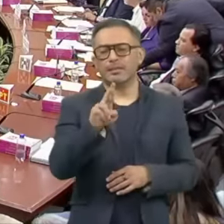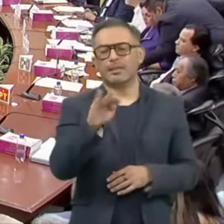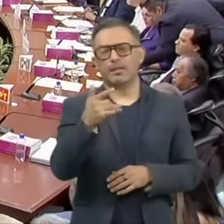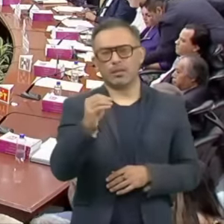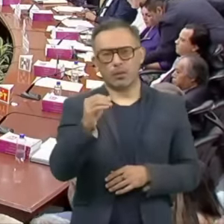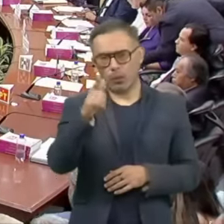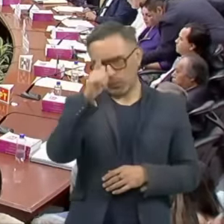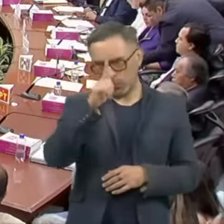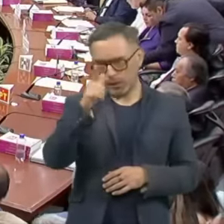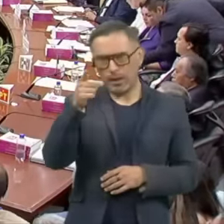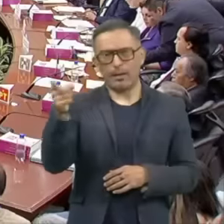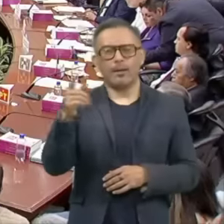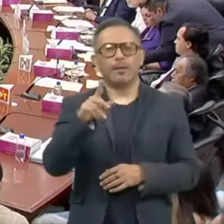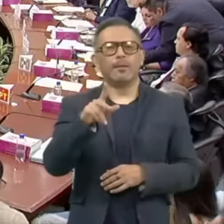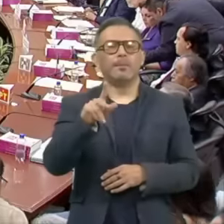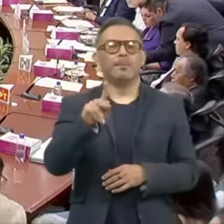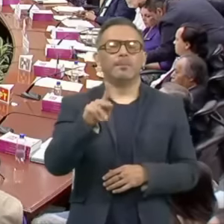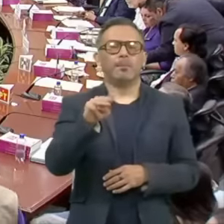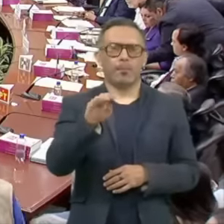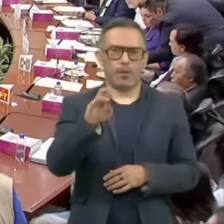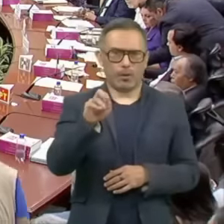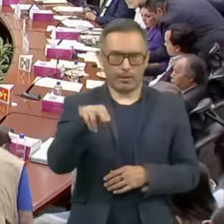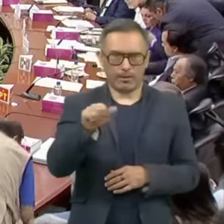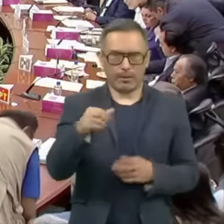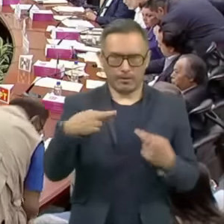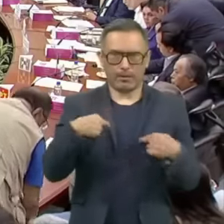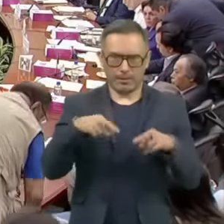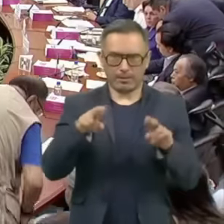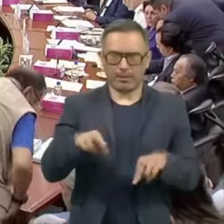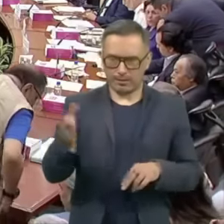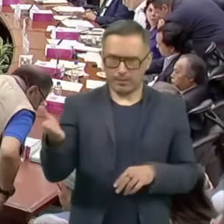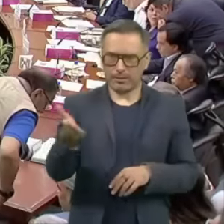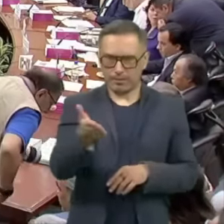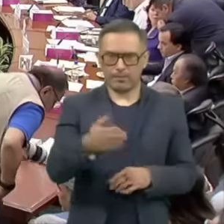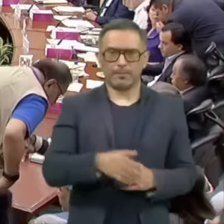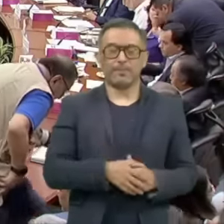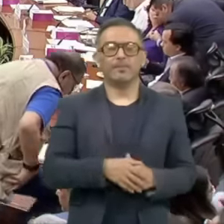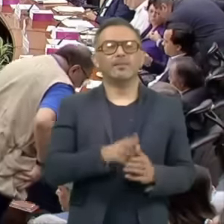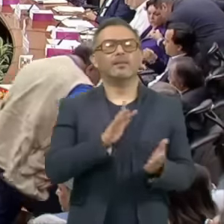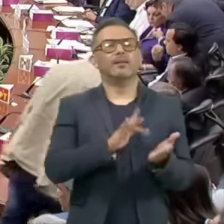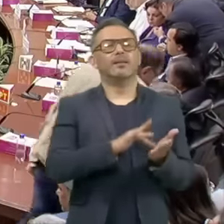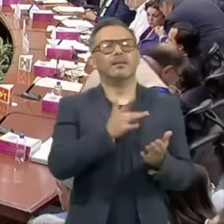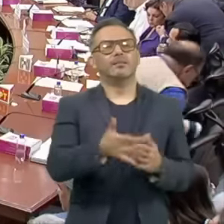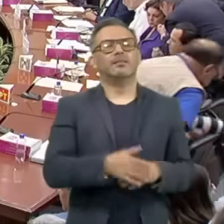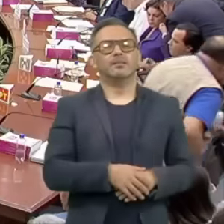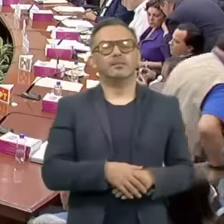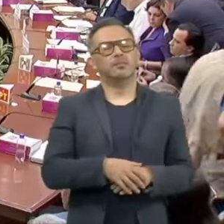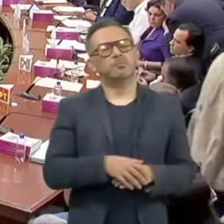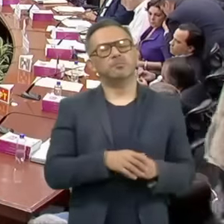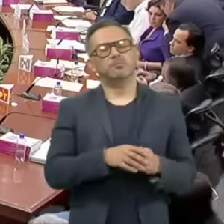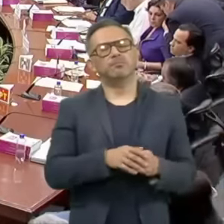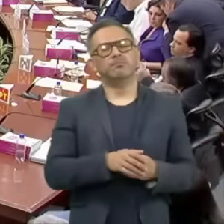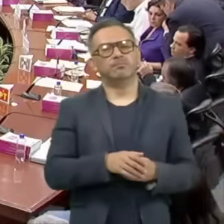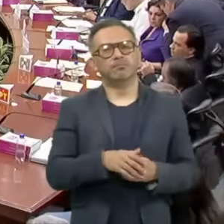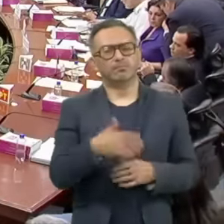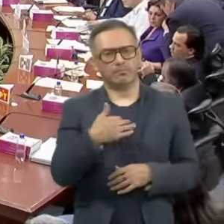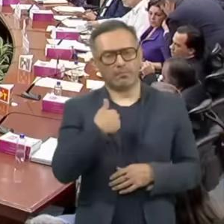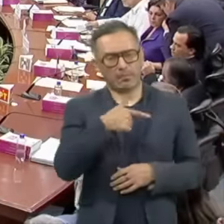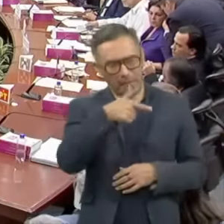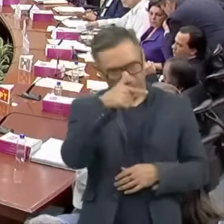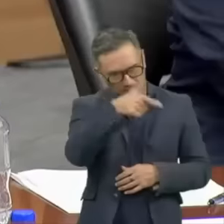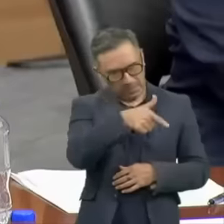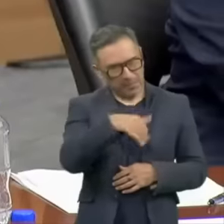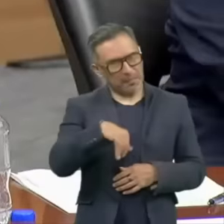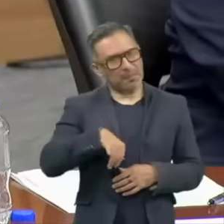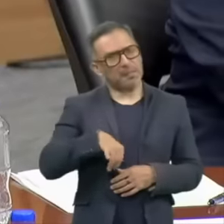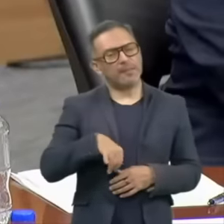Luna, representante del Partido Político Morena. Sí. Adelante. Gracias. Llama la atención en lo que va de esta